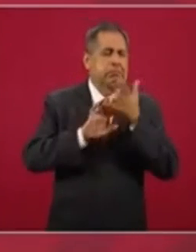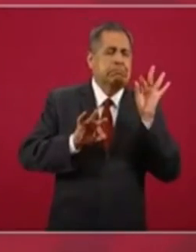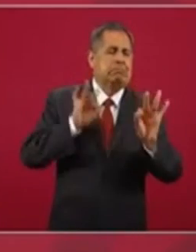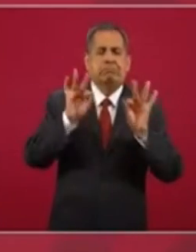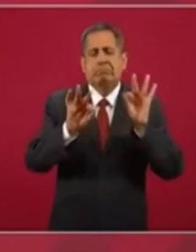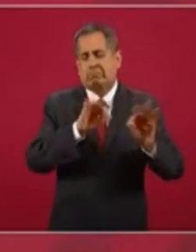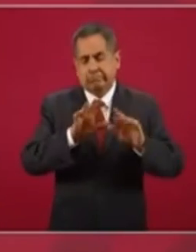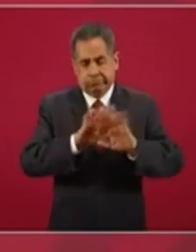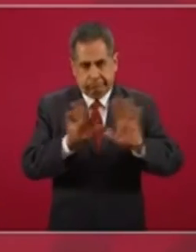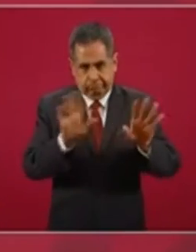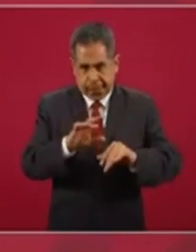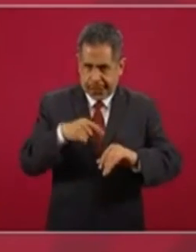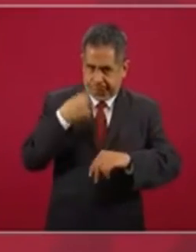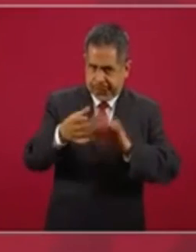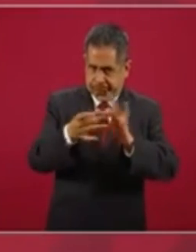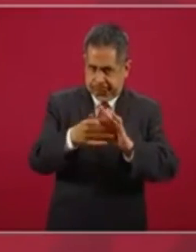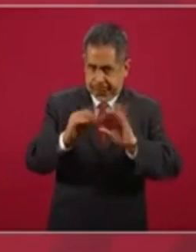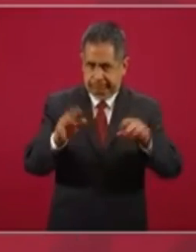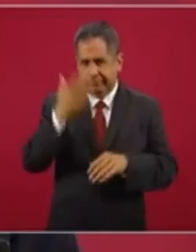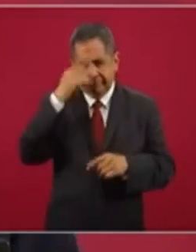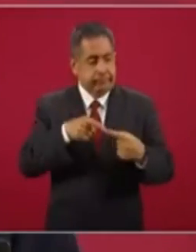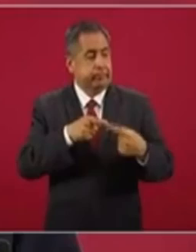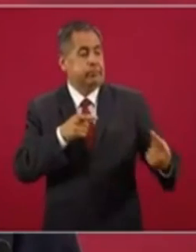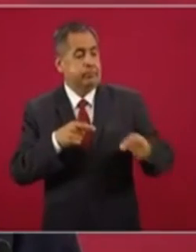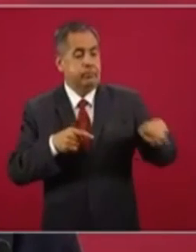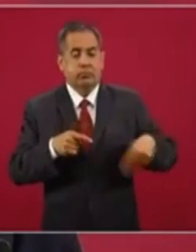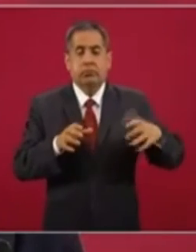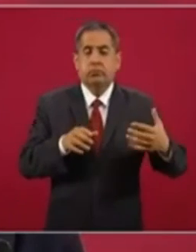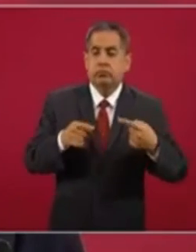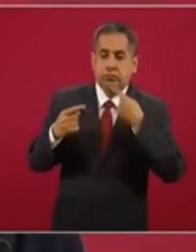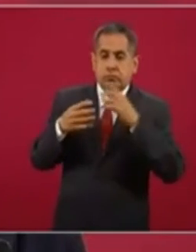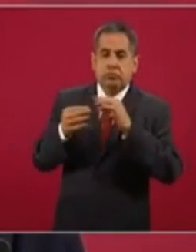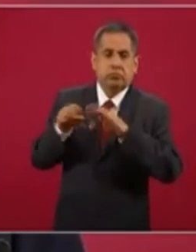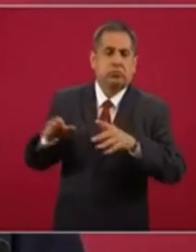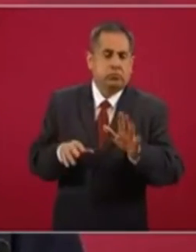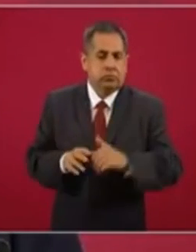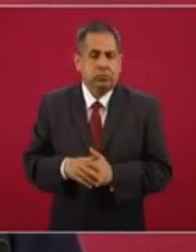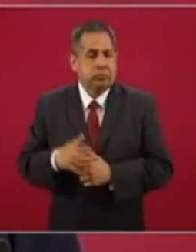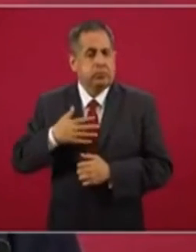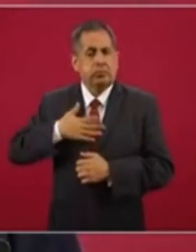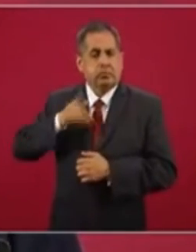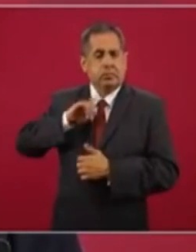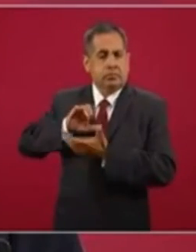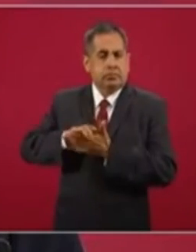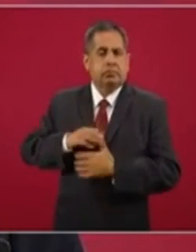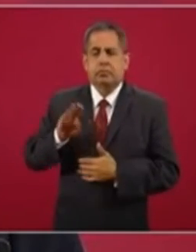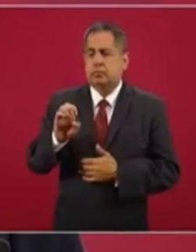desinformación, los opositores, los que no nos quieren. Mi esposa Beatriz,